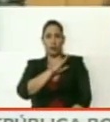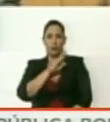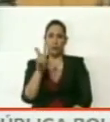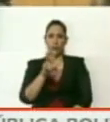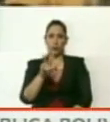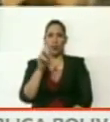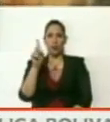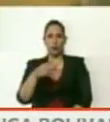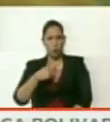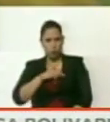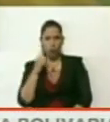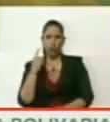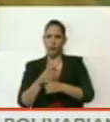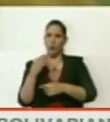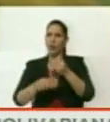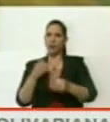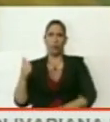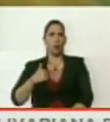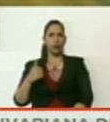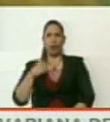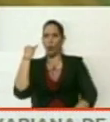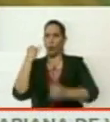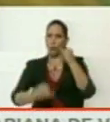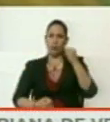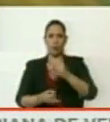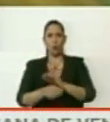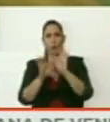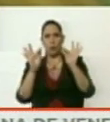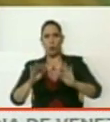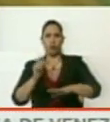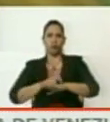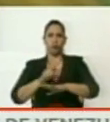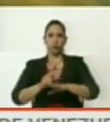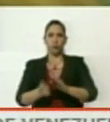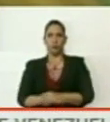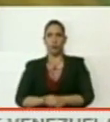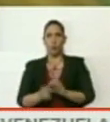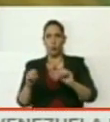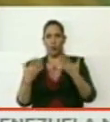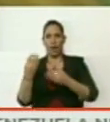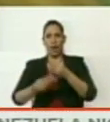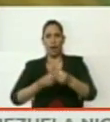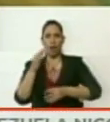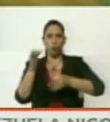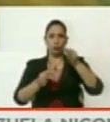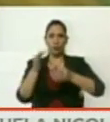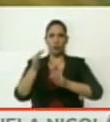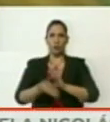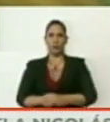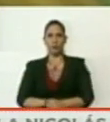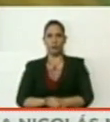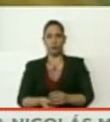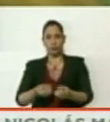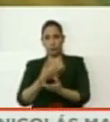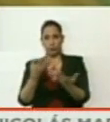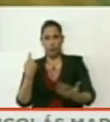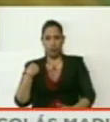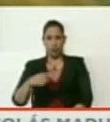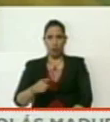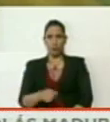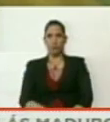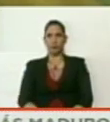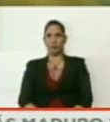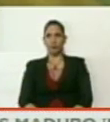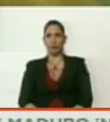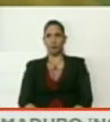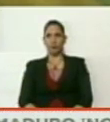Y haremos lo que tengamos que hacer hasta la última instancia para lograr que se haga justicia. Tengan ustedes